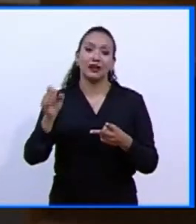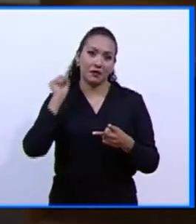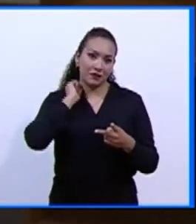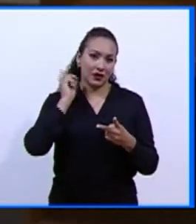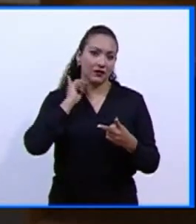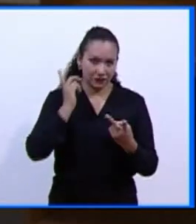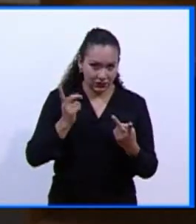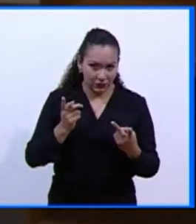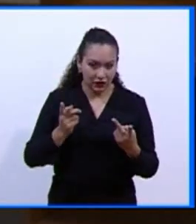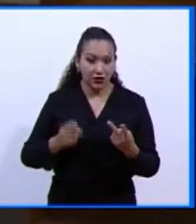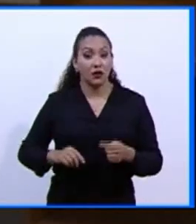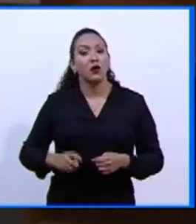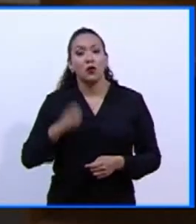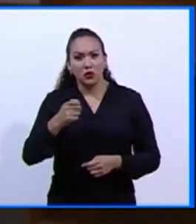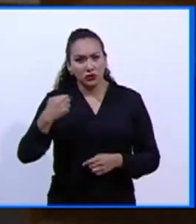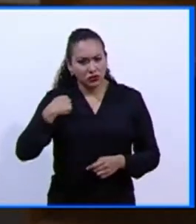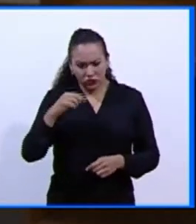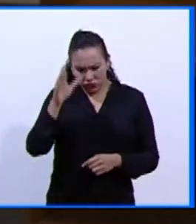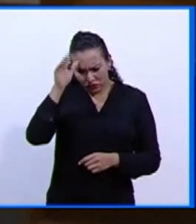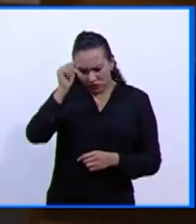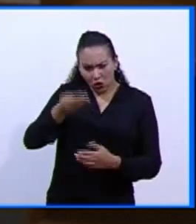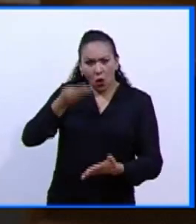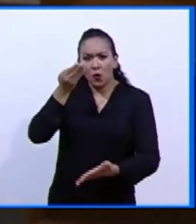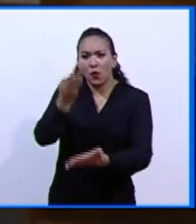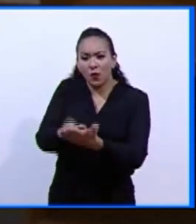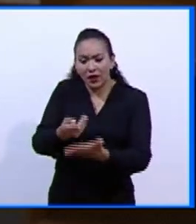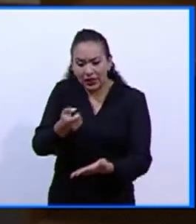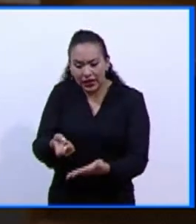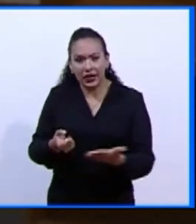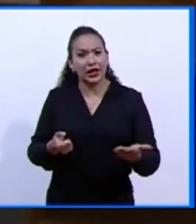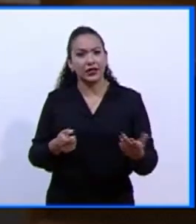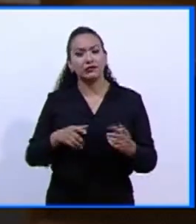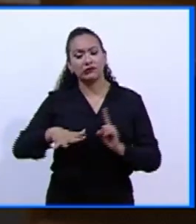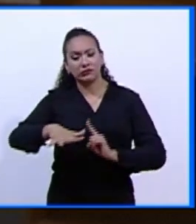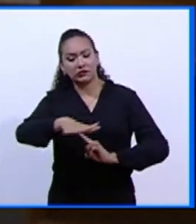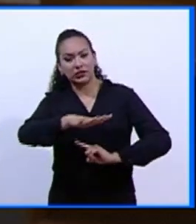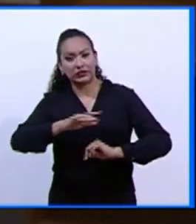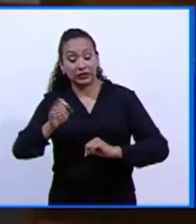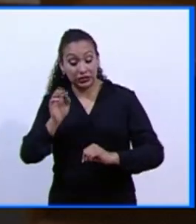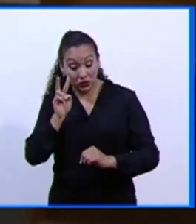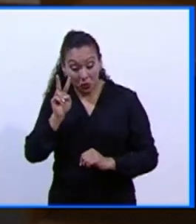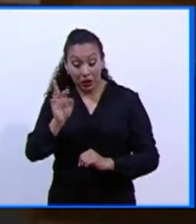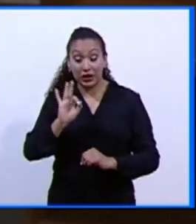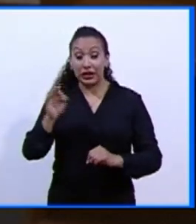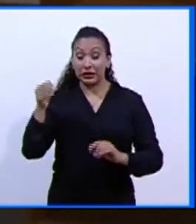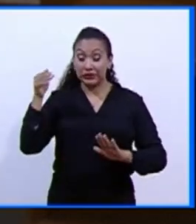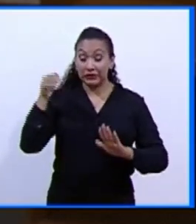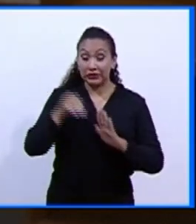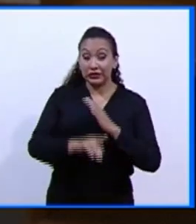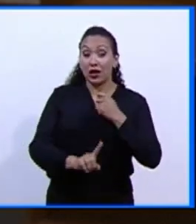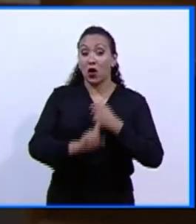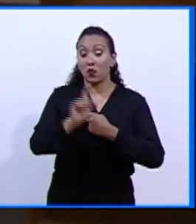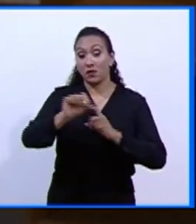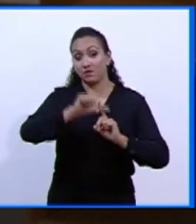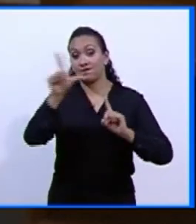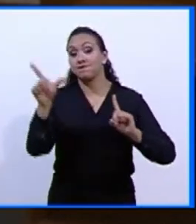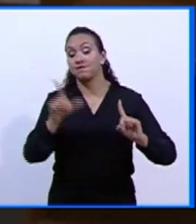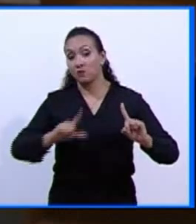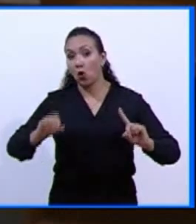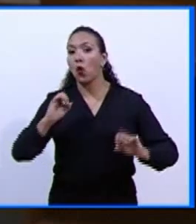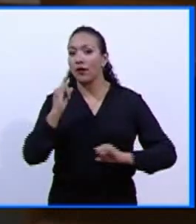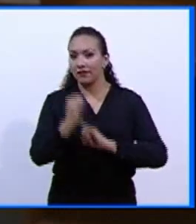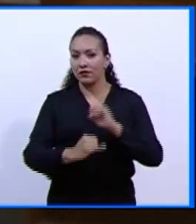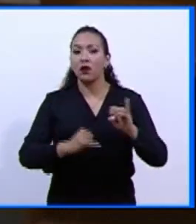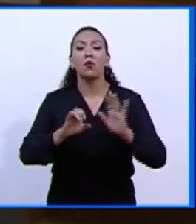acuerdo en añadir al proyecto la valoración de posibles escenarios catastróficos a nivel nacional o internacional, como